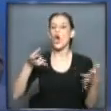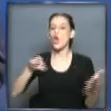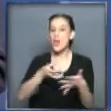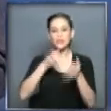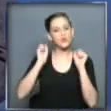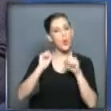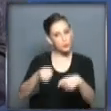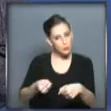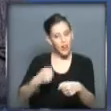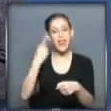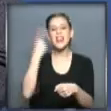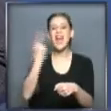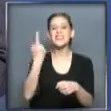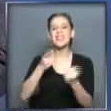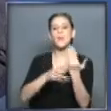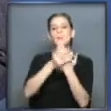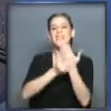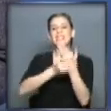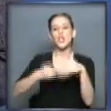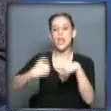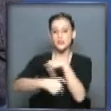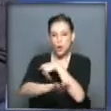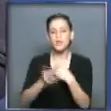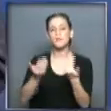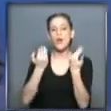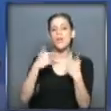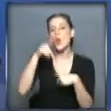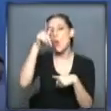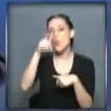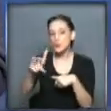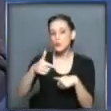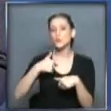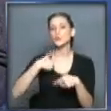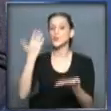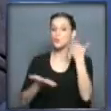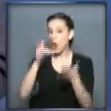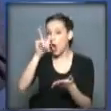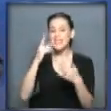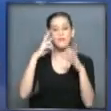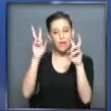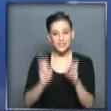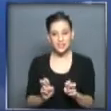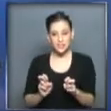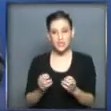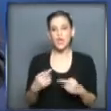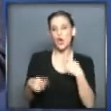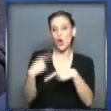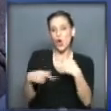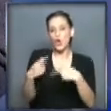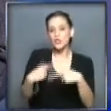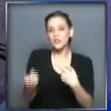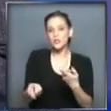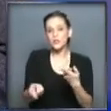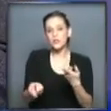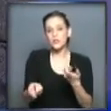Esto lo decidió el Ministerio de Transporte para dar lugar a que la justicia investigue y avance en investigar,